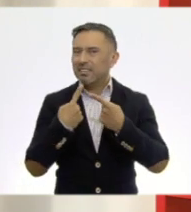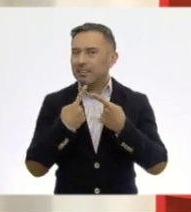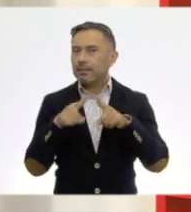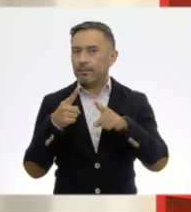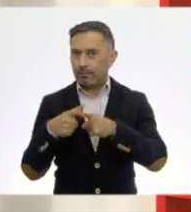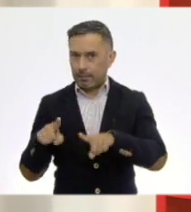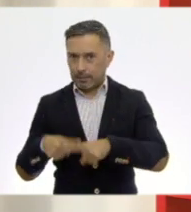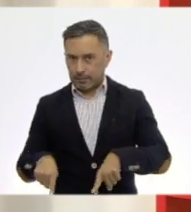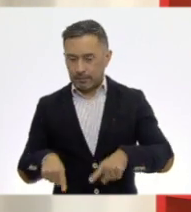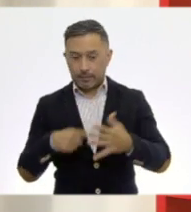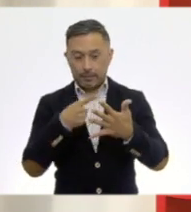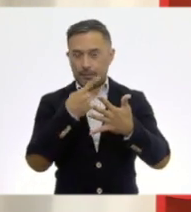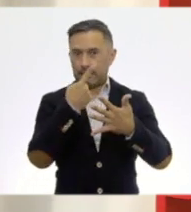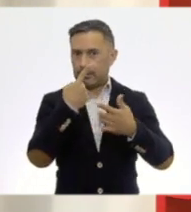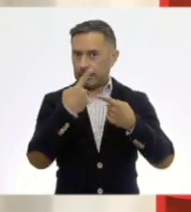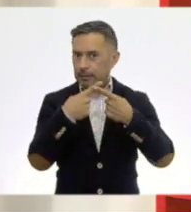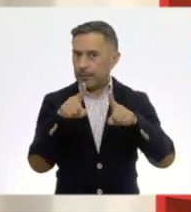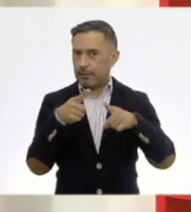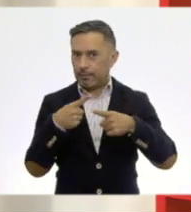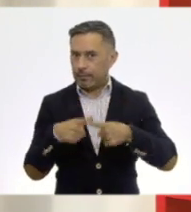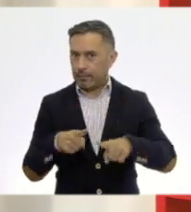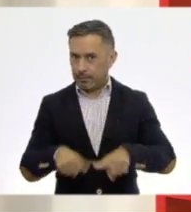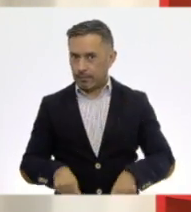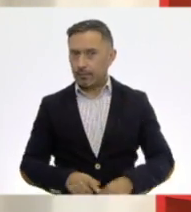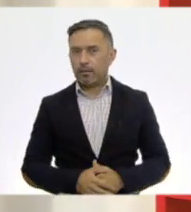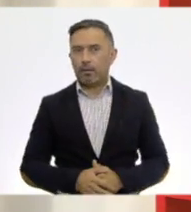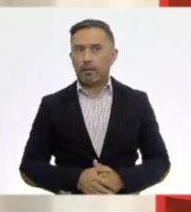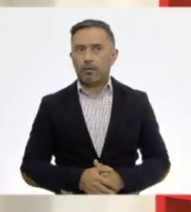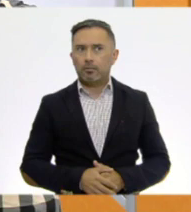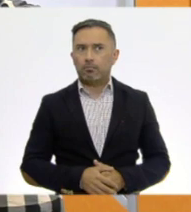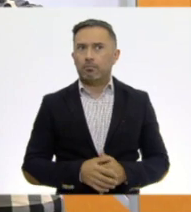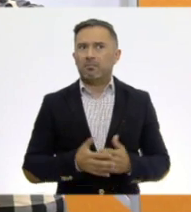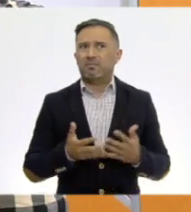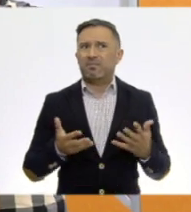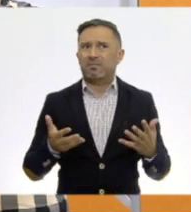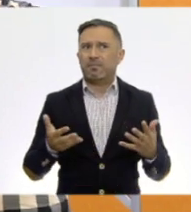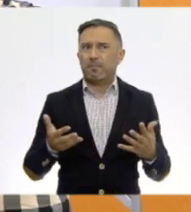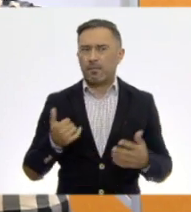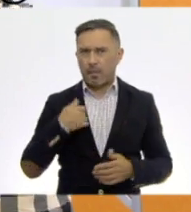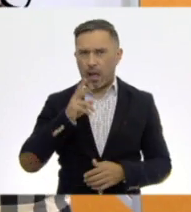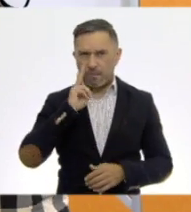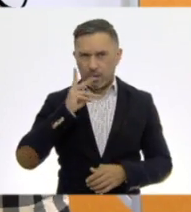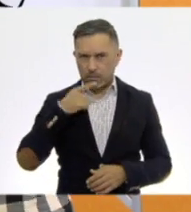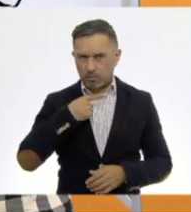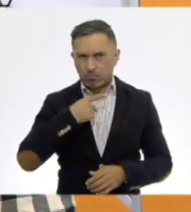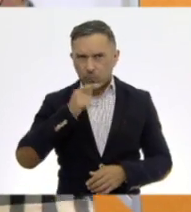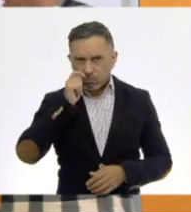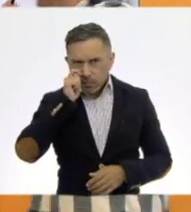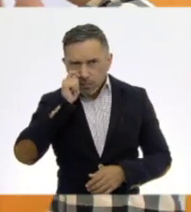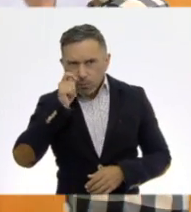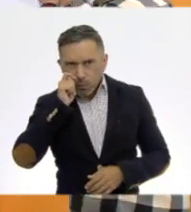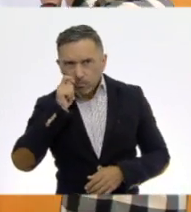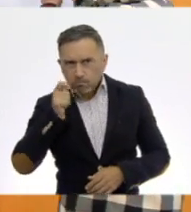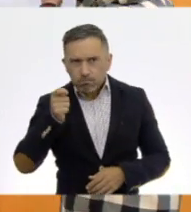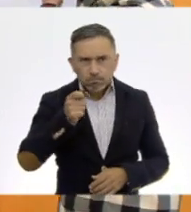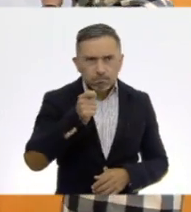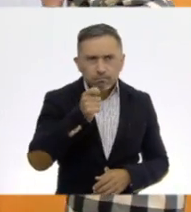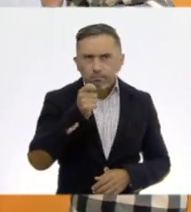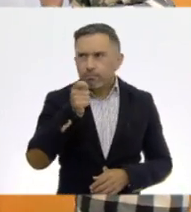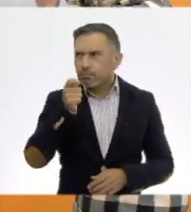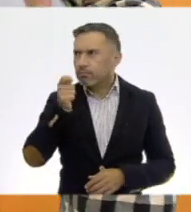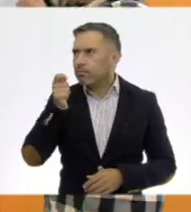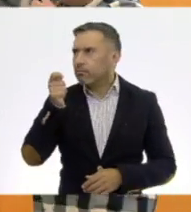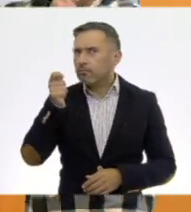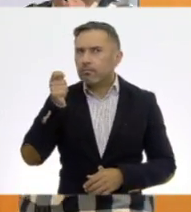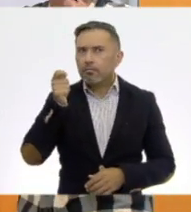diferentes. Cinco aristas diferentes. Saquemos entonces nuestra lupa de investigadoras e investigadores para